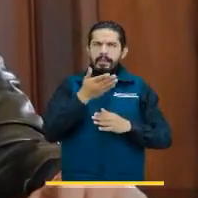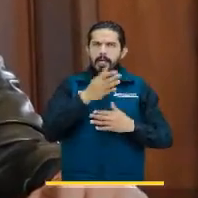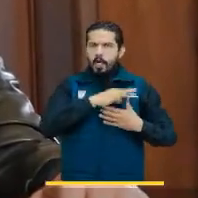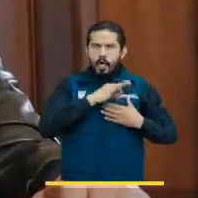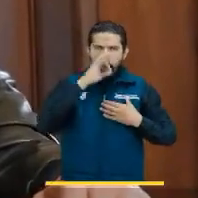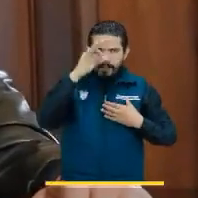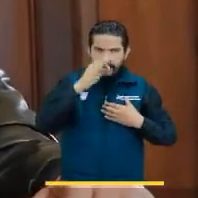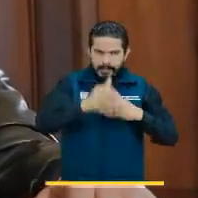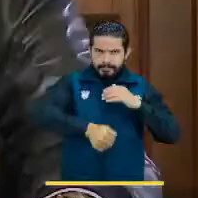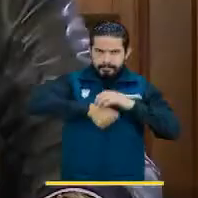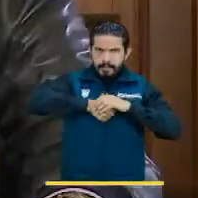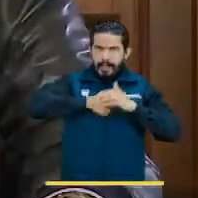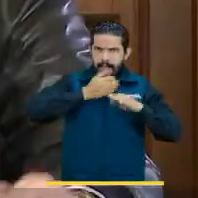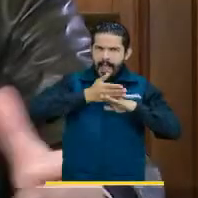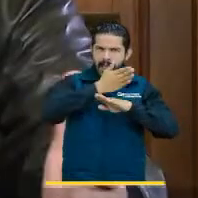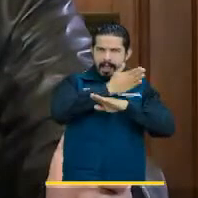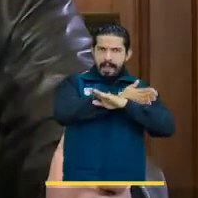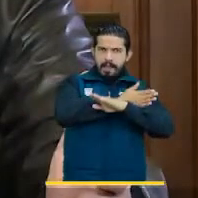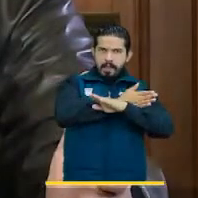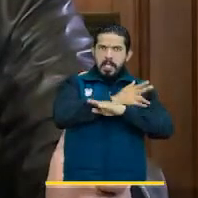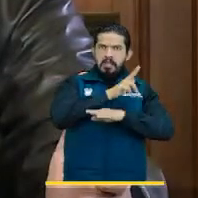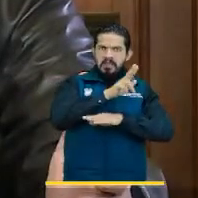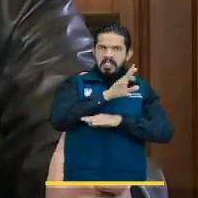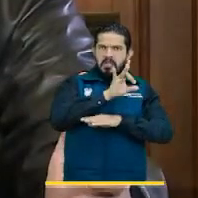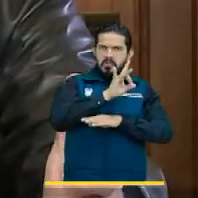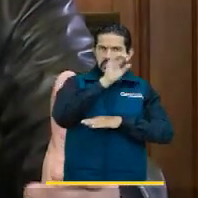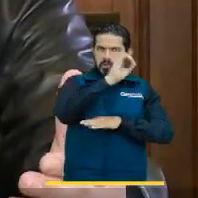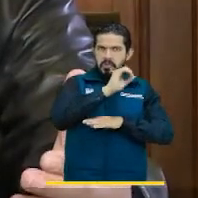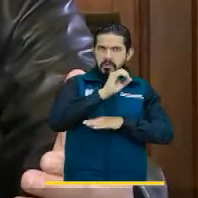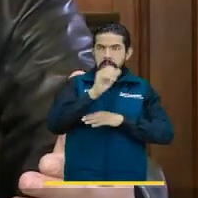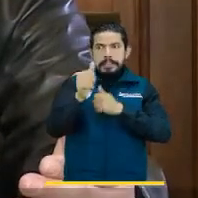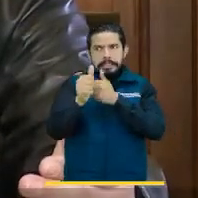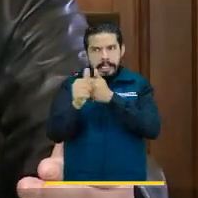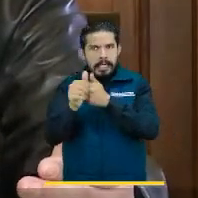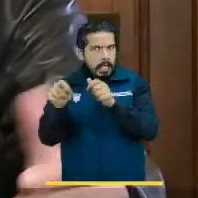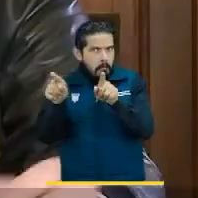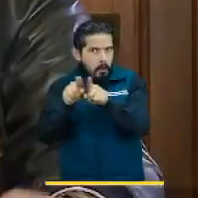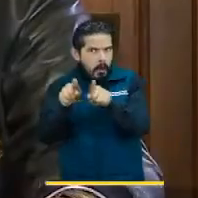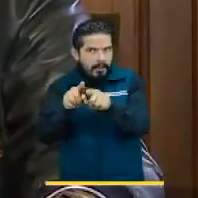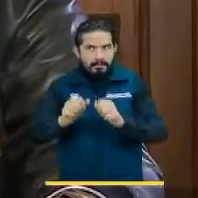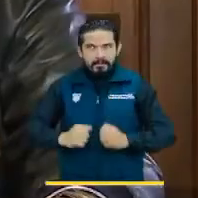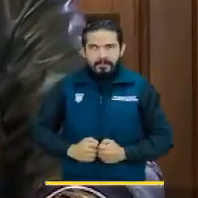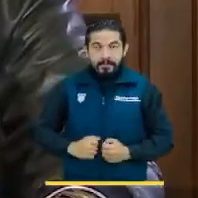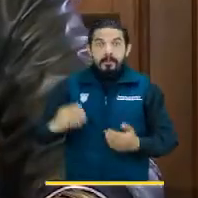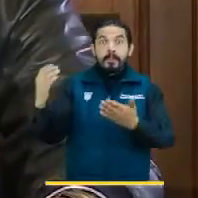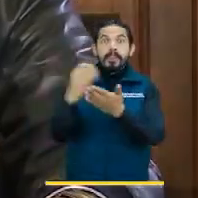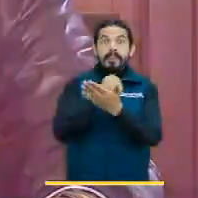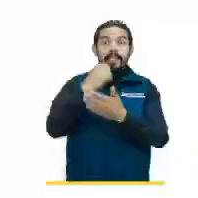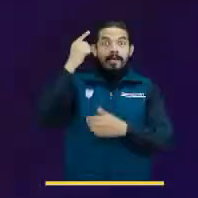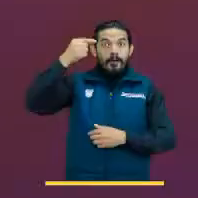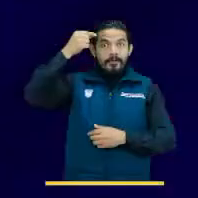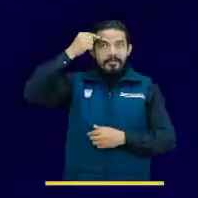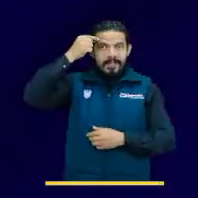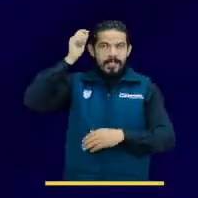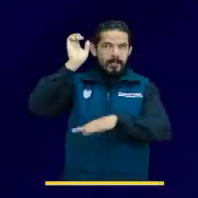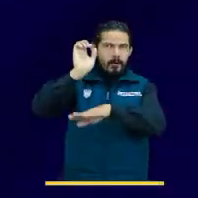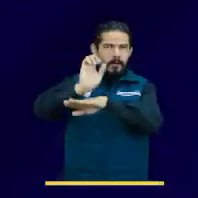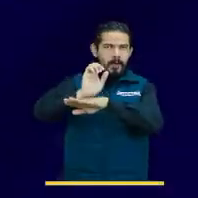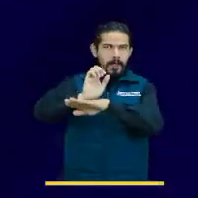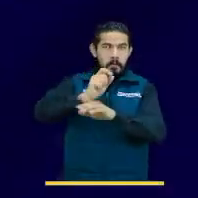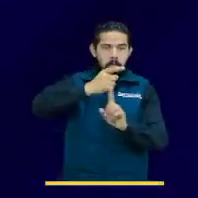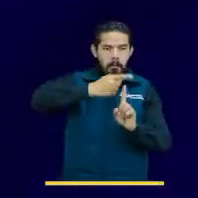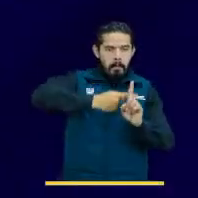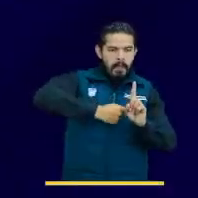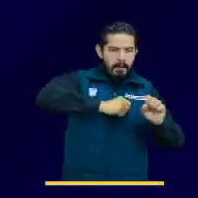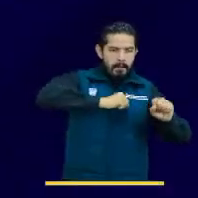la pandemia. Esto significa que el gobierno del Ecuador ha generado entre mayo